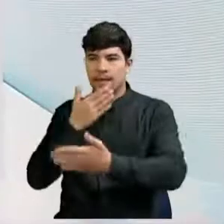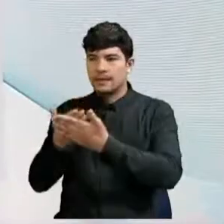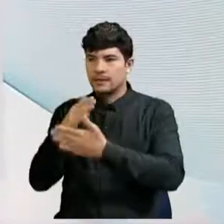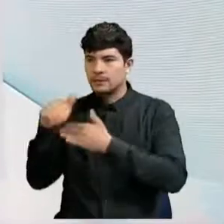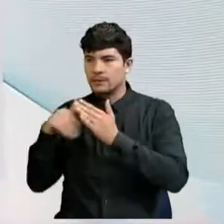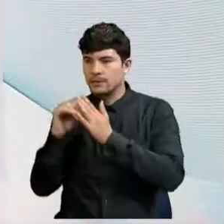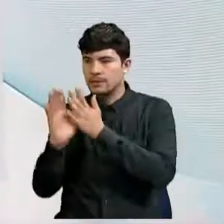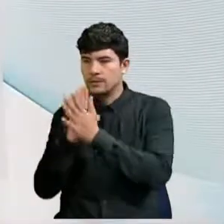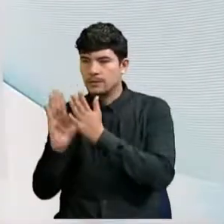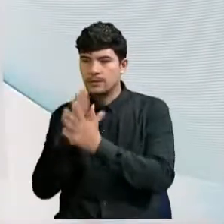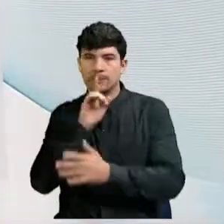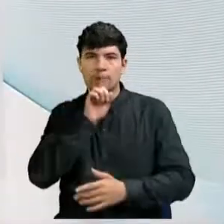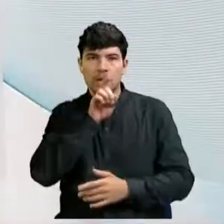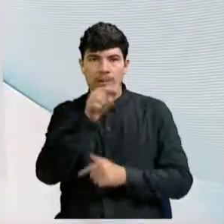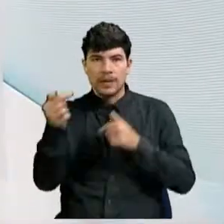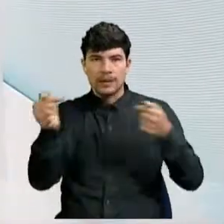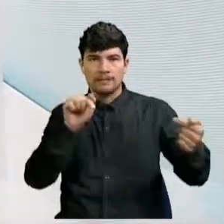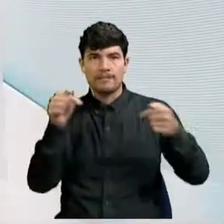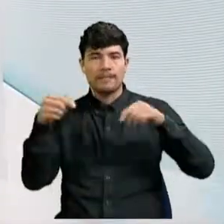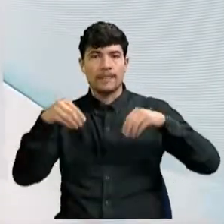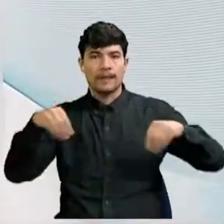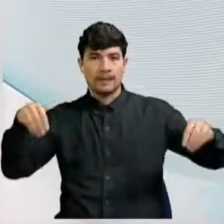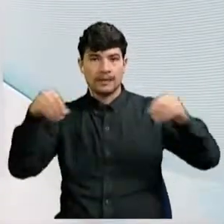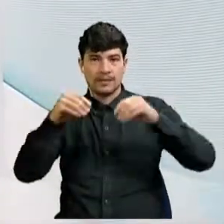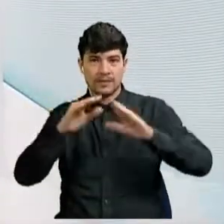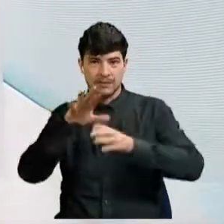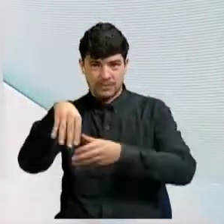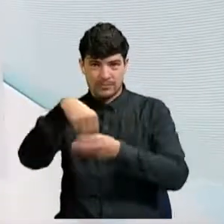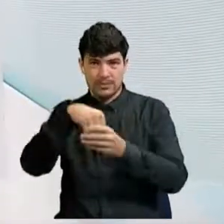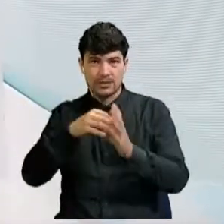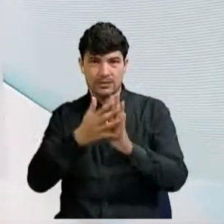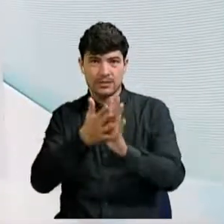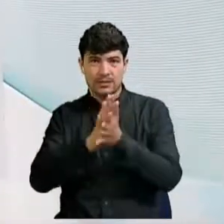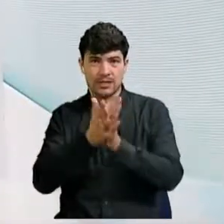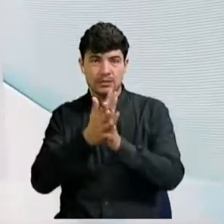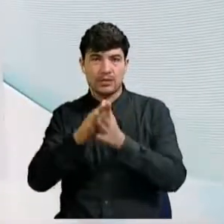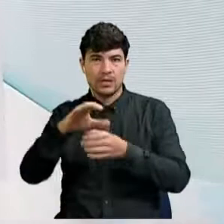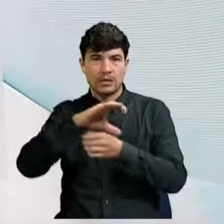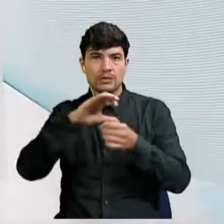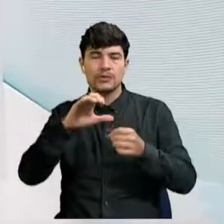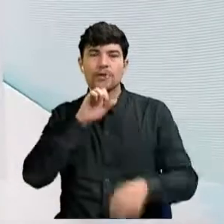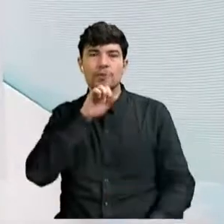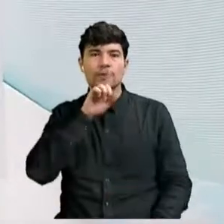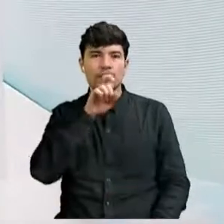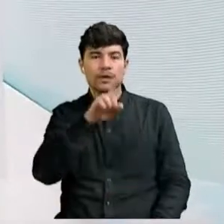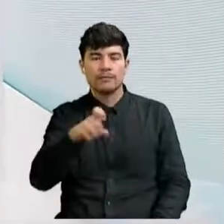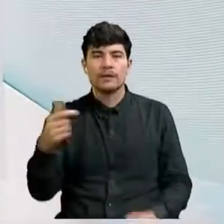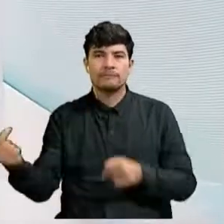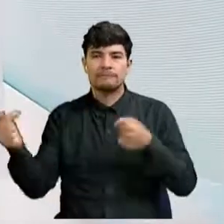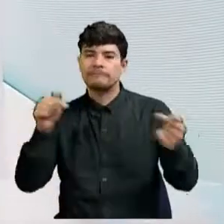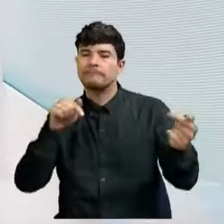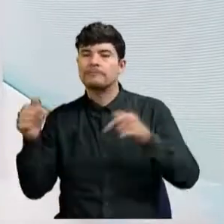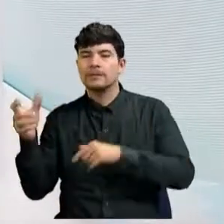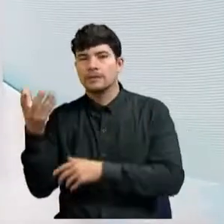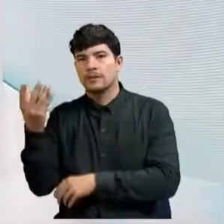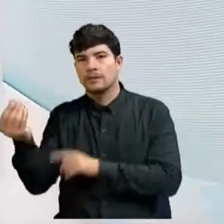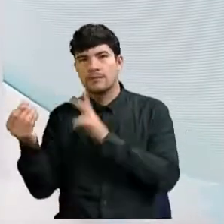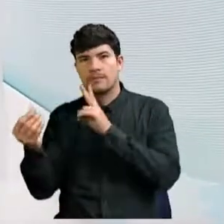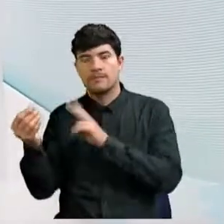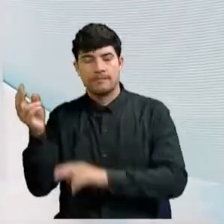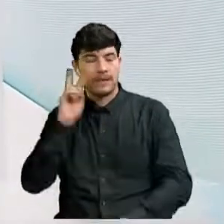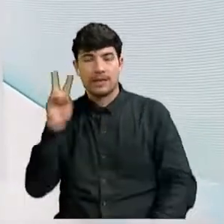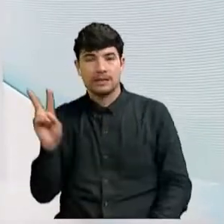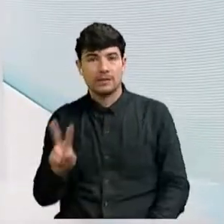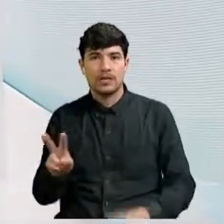y en bucaramanga una disputa de territorios por el centro de la ciudad tiene enfrentados a los ciudadanos venezolanos con vendedores ambulantes de la